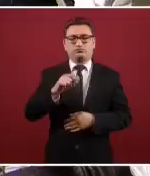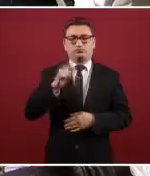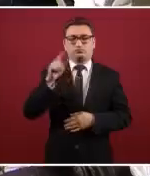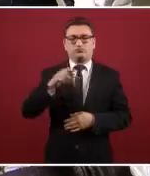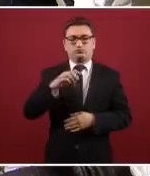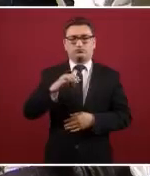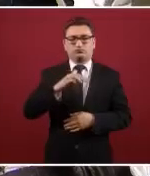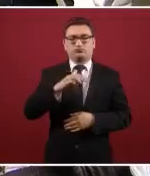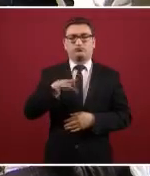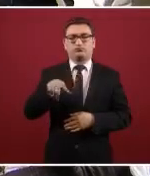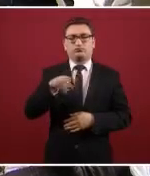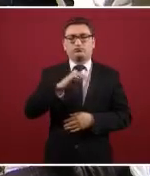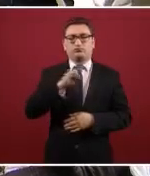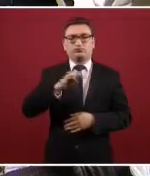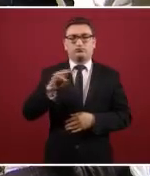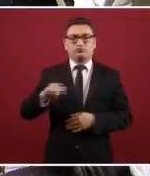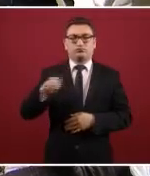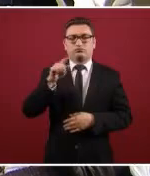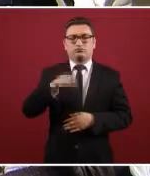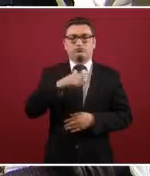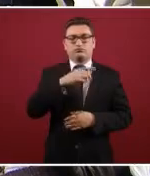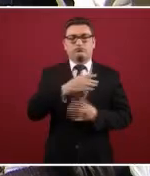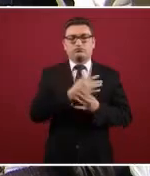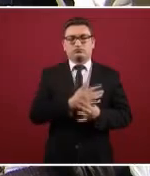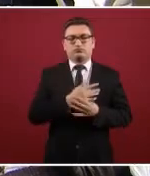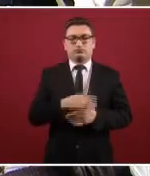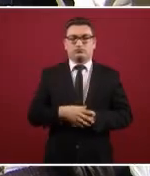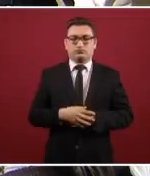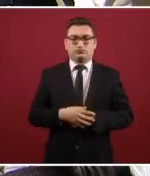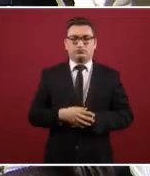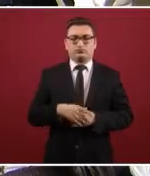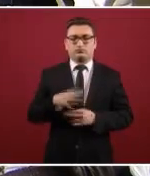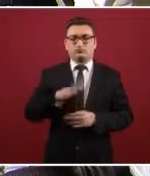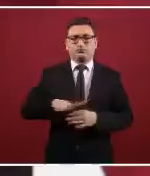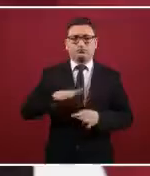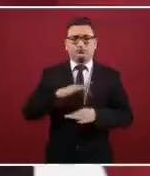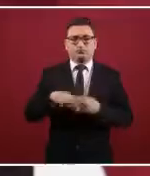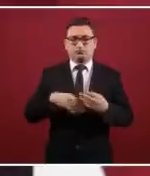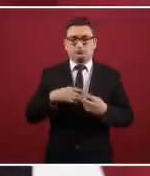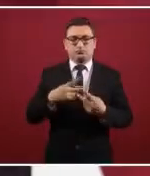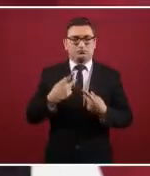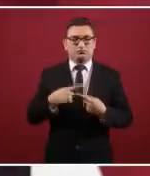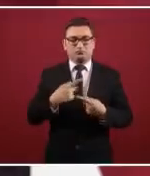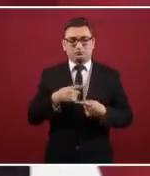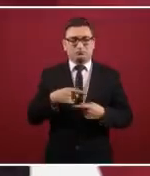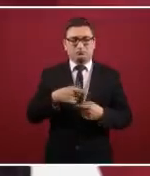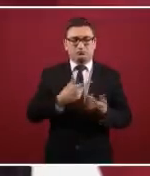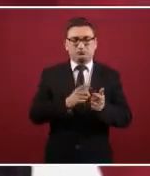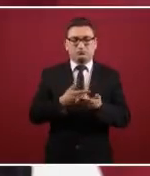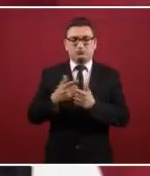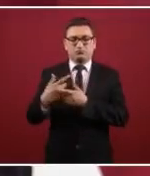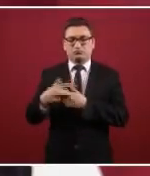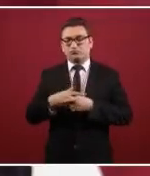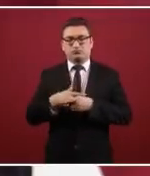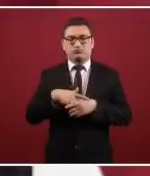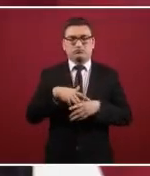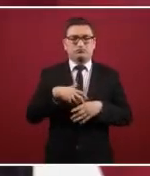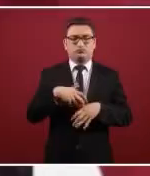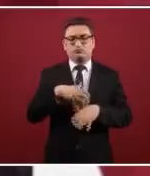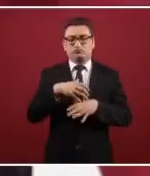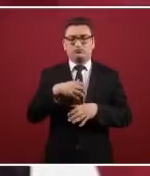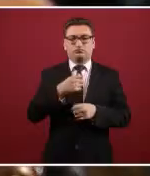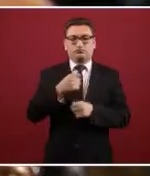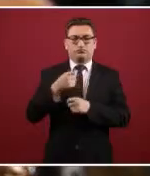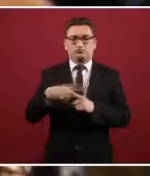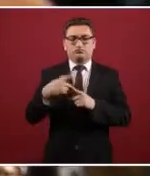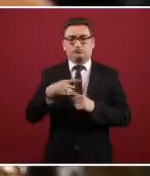él se pronunció en favor de las autodefensas y dice que son heroicas y que son dignas y que hay